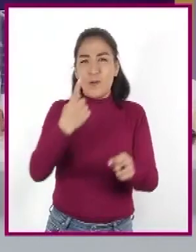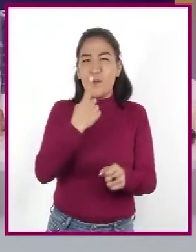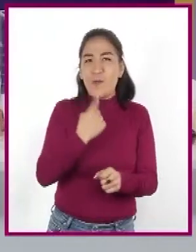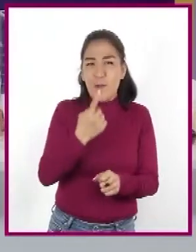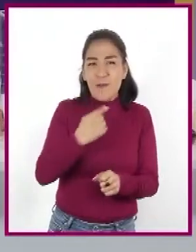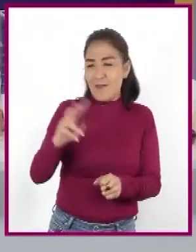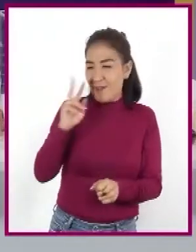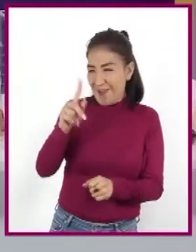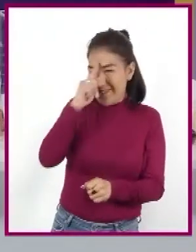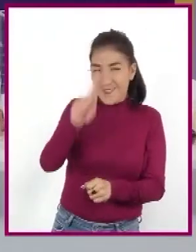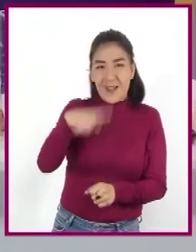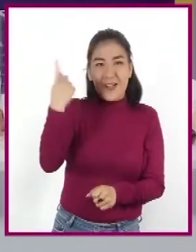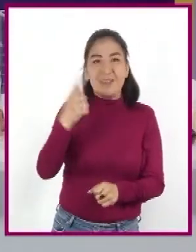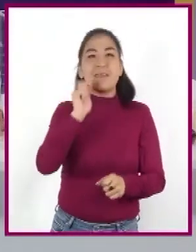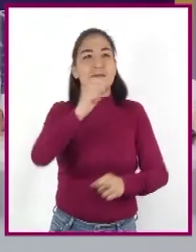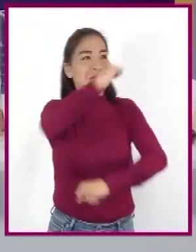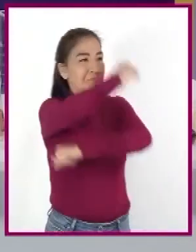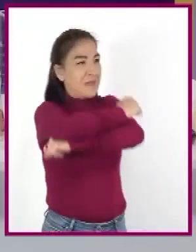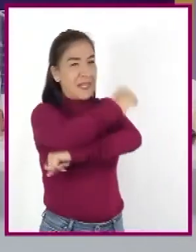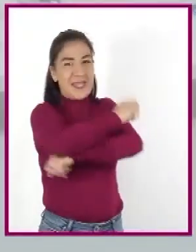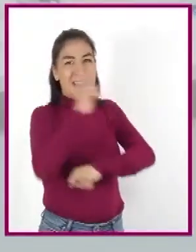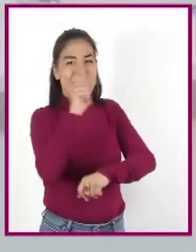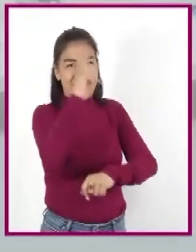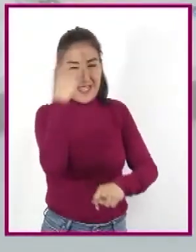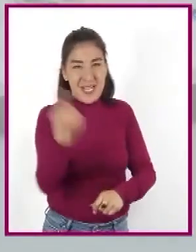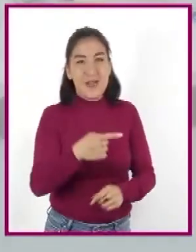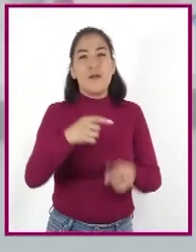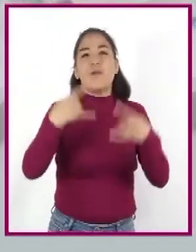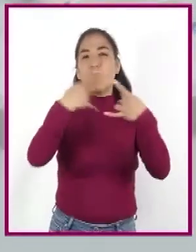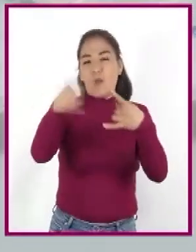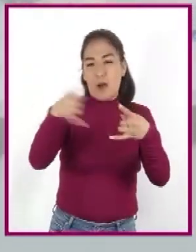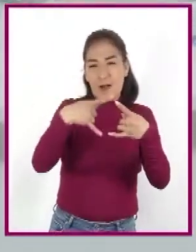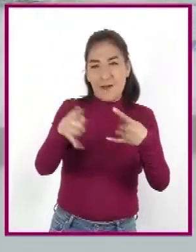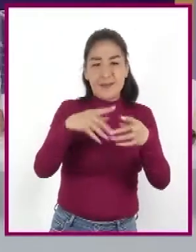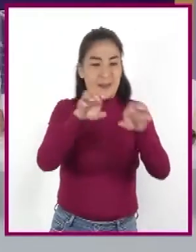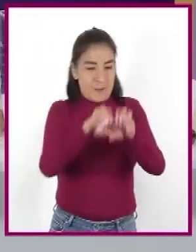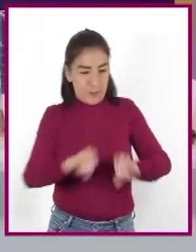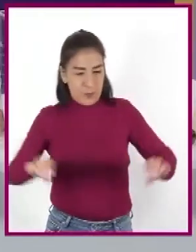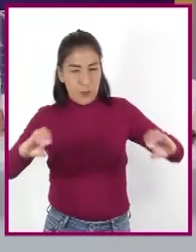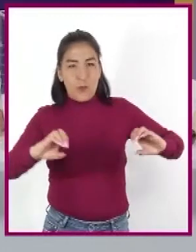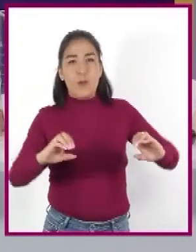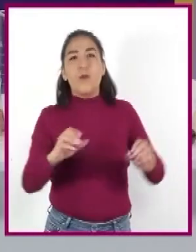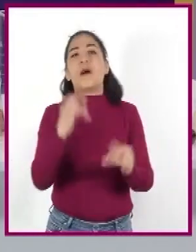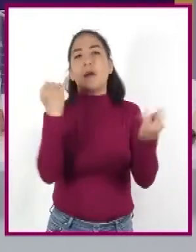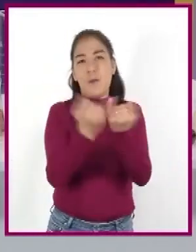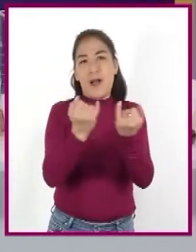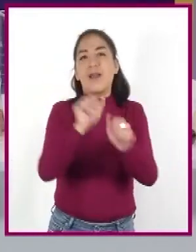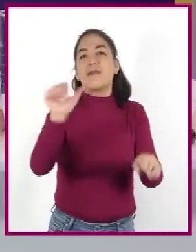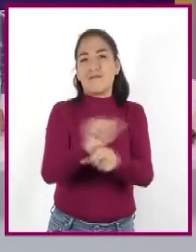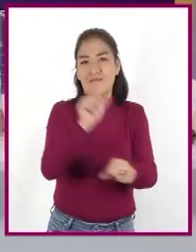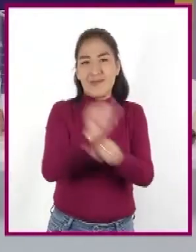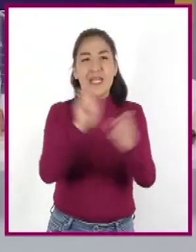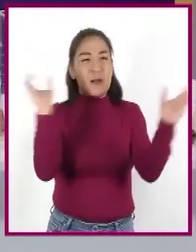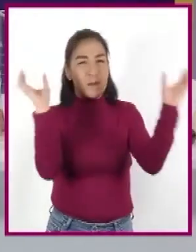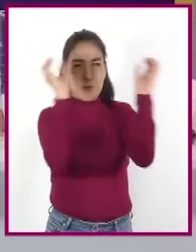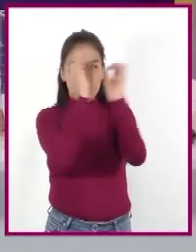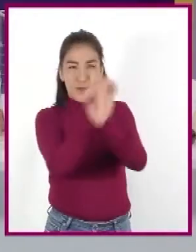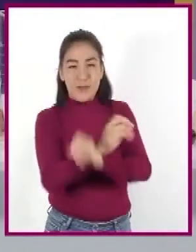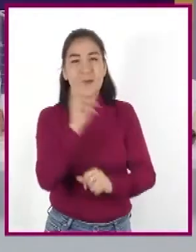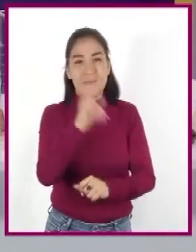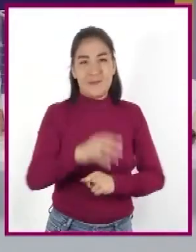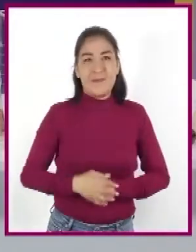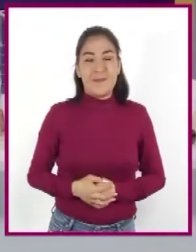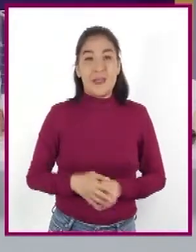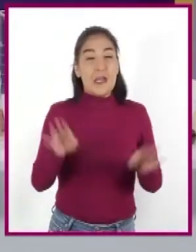en lugares como ventanas, puertas, tuberías o en un automóvil. Estos cambios químicos no solo ocurren de